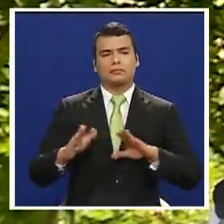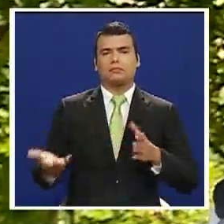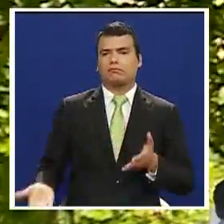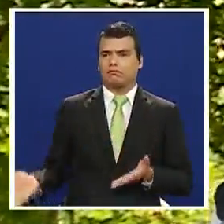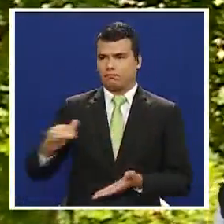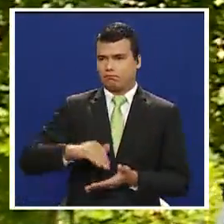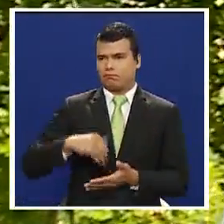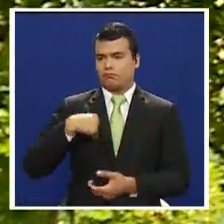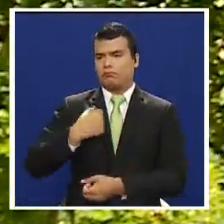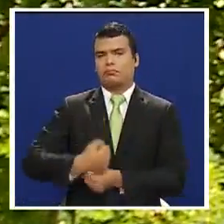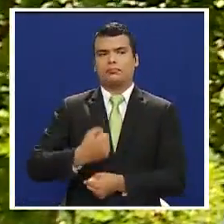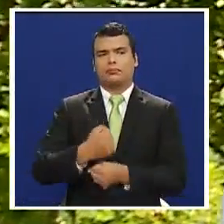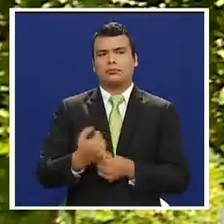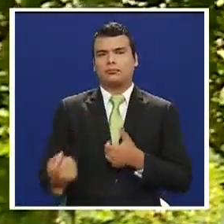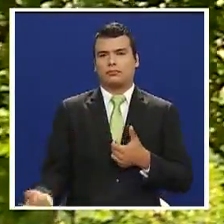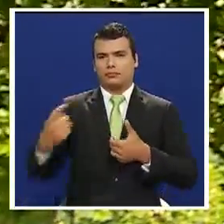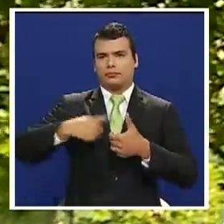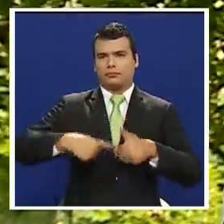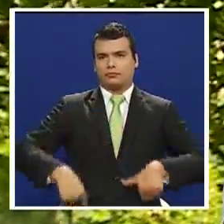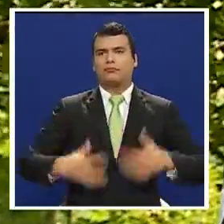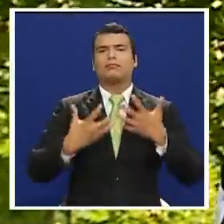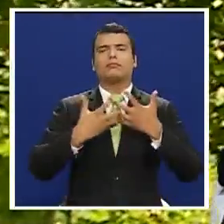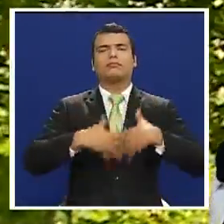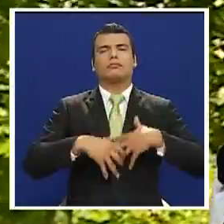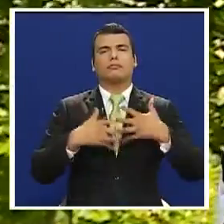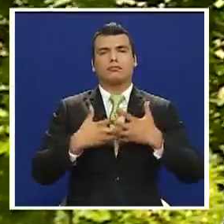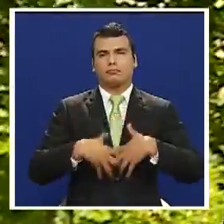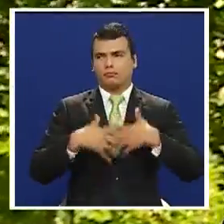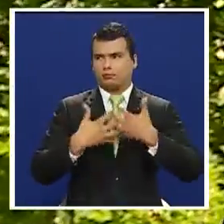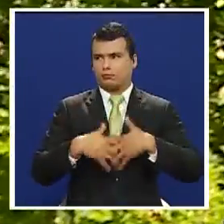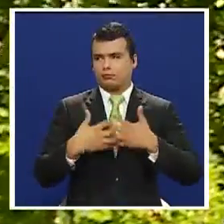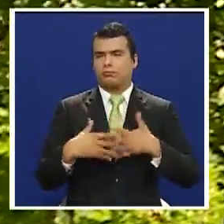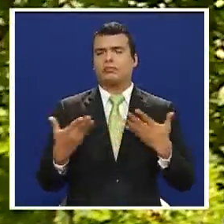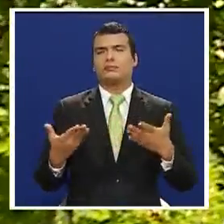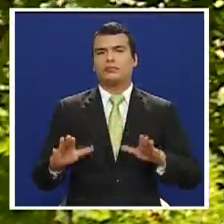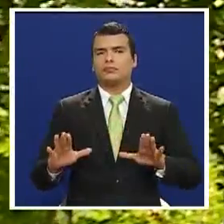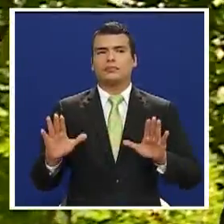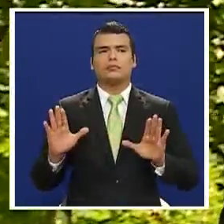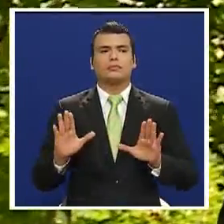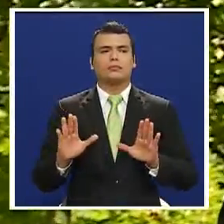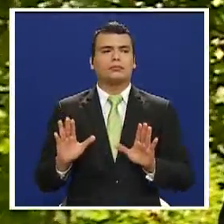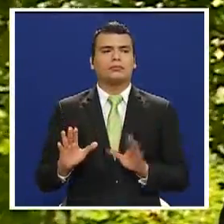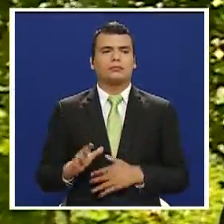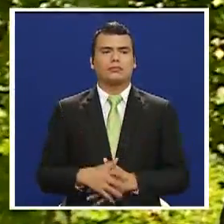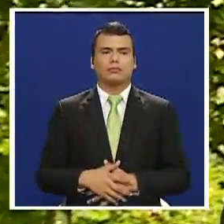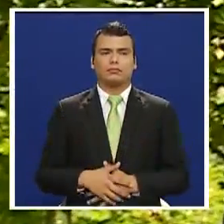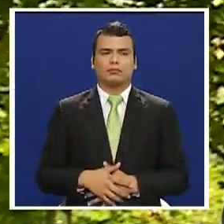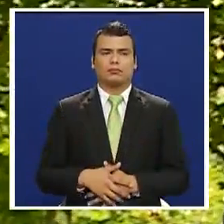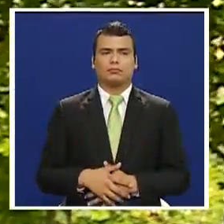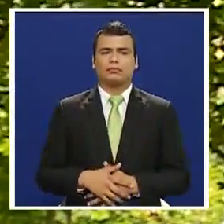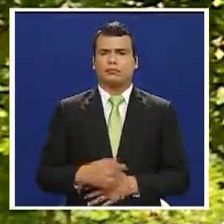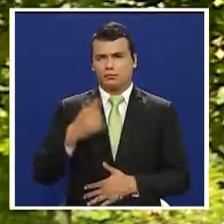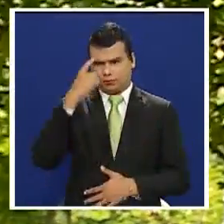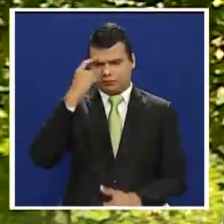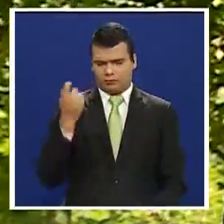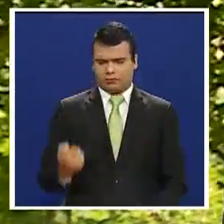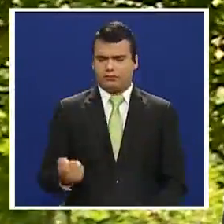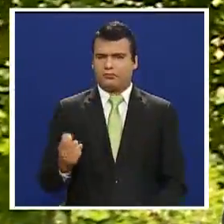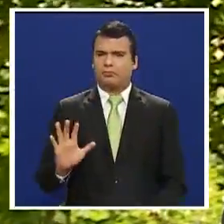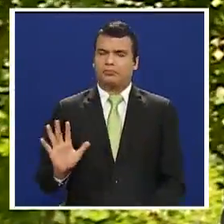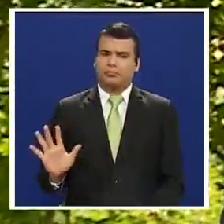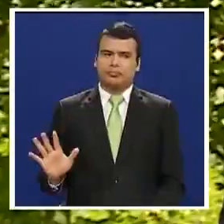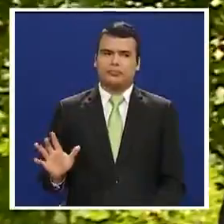movimientos peligrosos. Algunos miembros de los Grajales quedaron a cargo de manejar los cerca de 500 mil millones de pesos que alcanzaba su fortuna, y en medio del afán